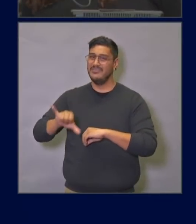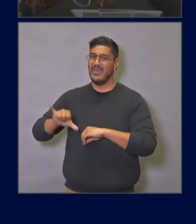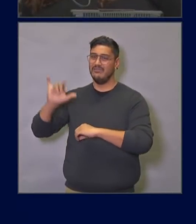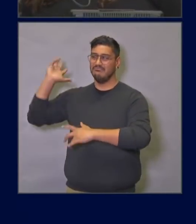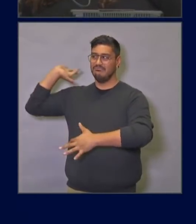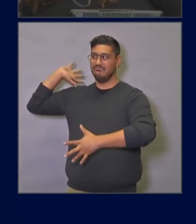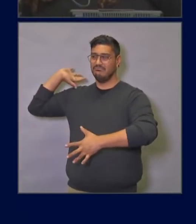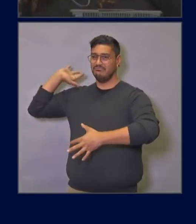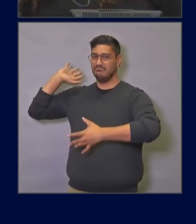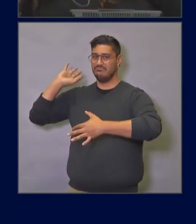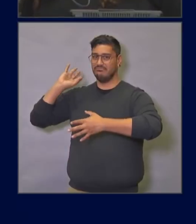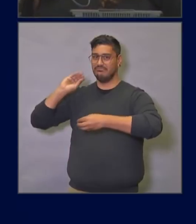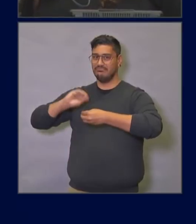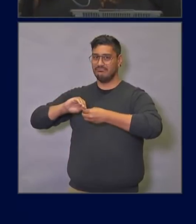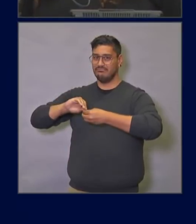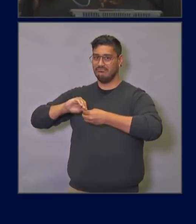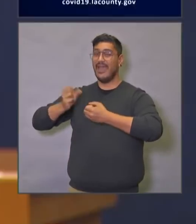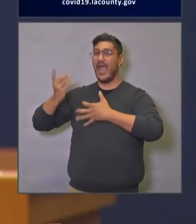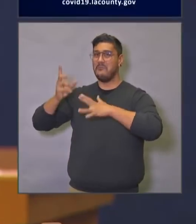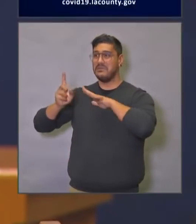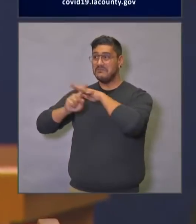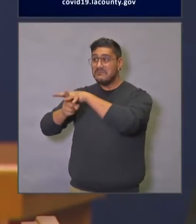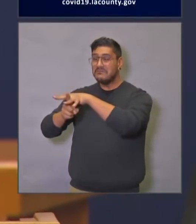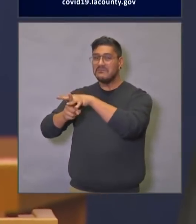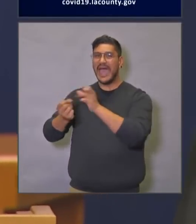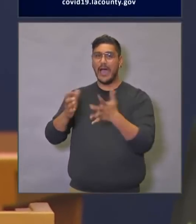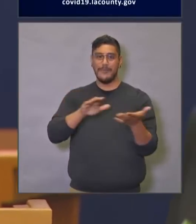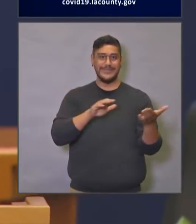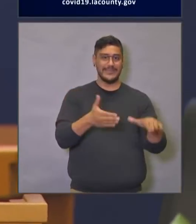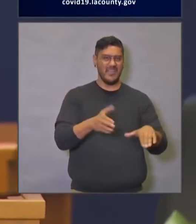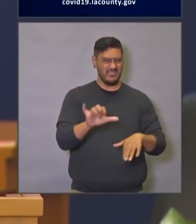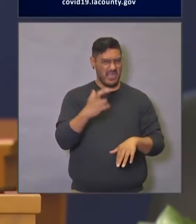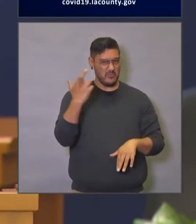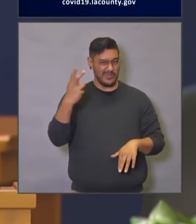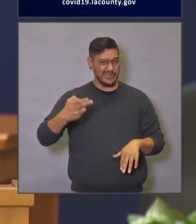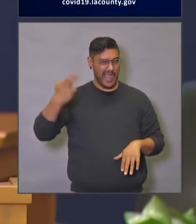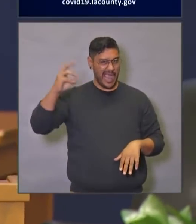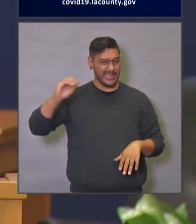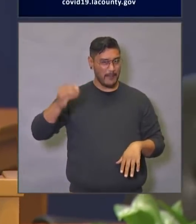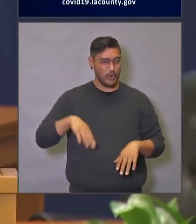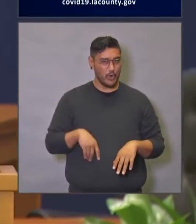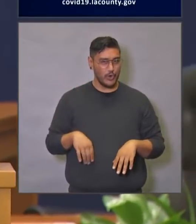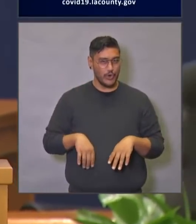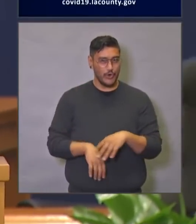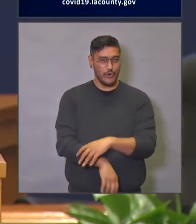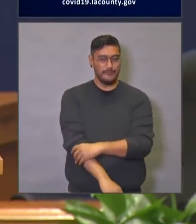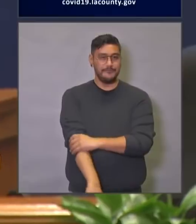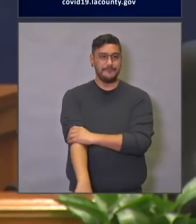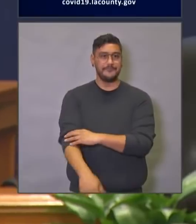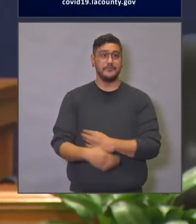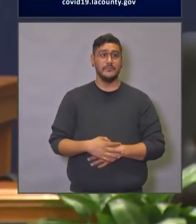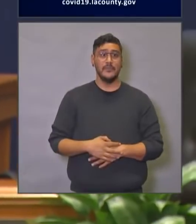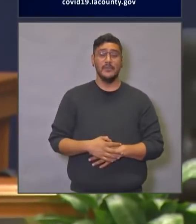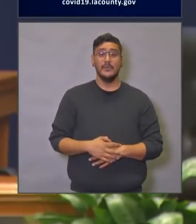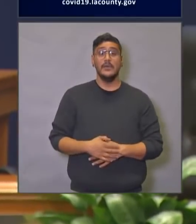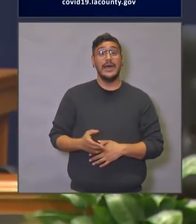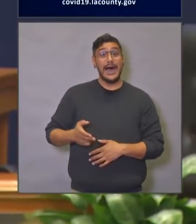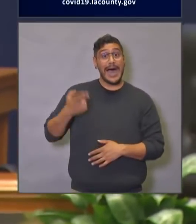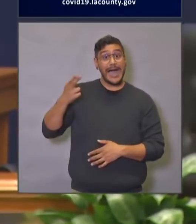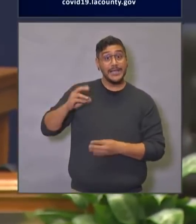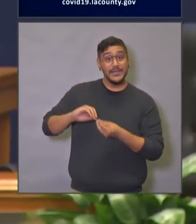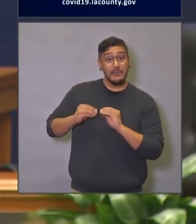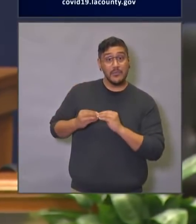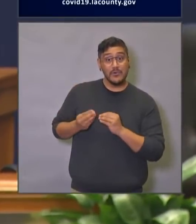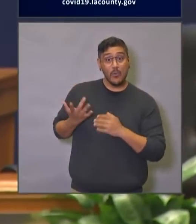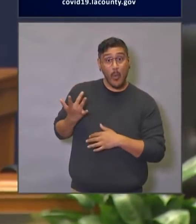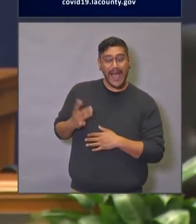de casos y fallecimientos, por lo que son tan altos. Los casos son más altos ya que